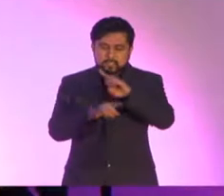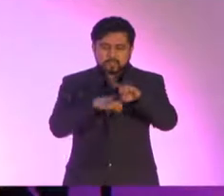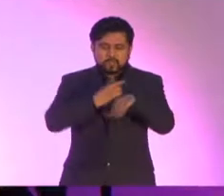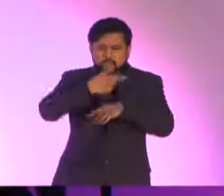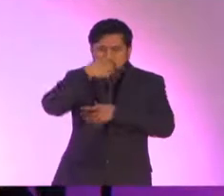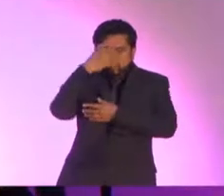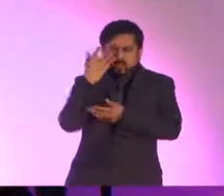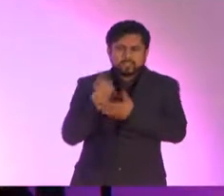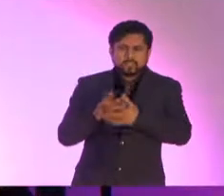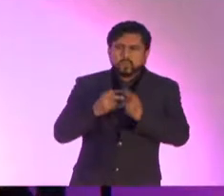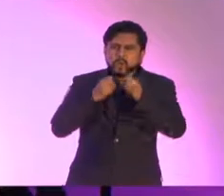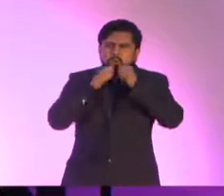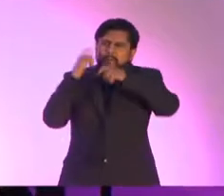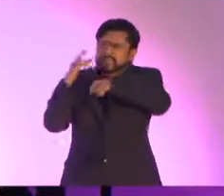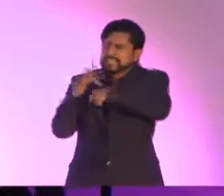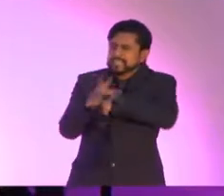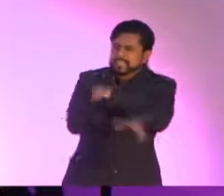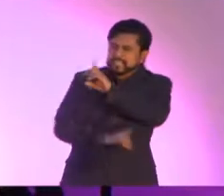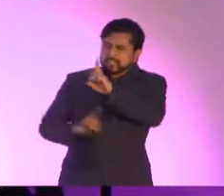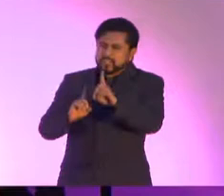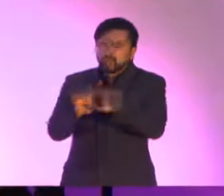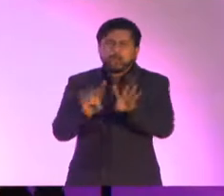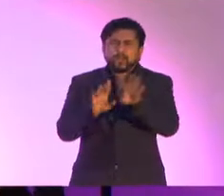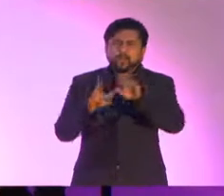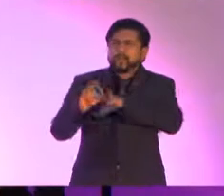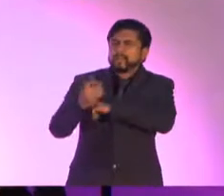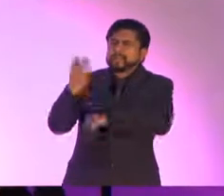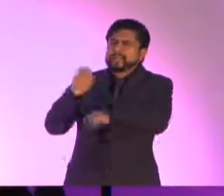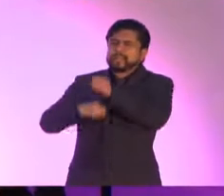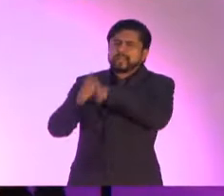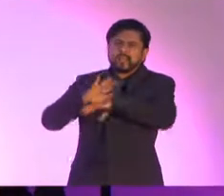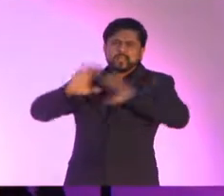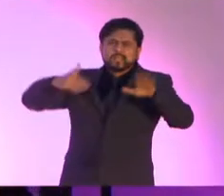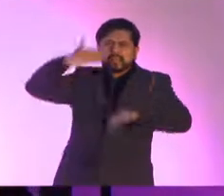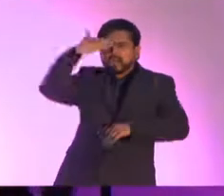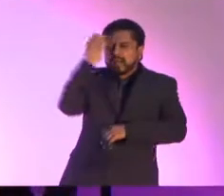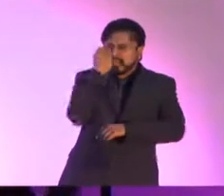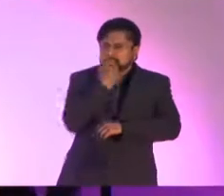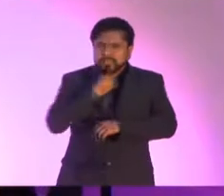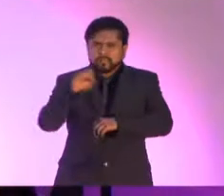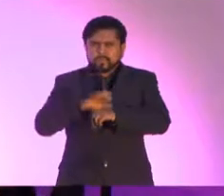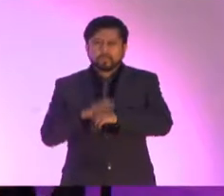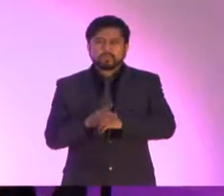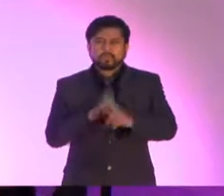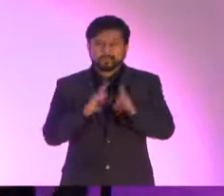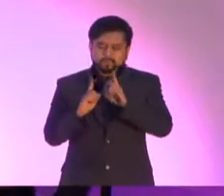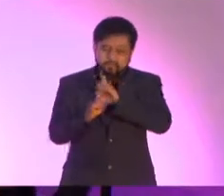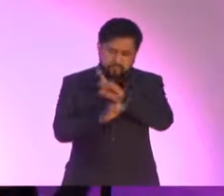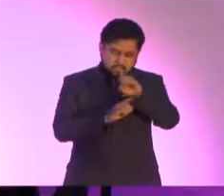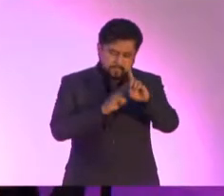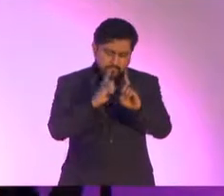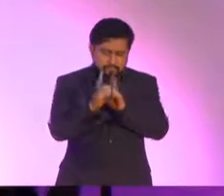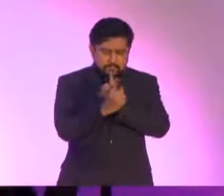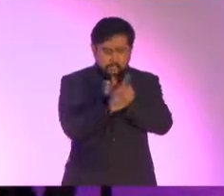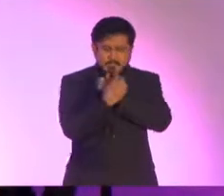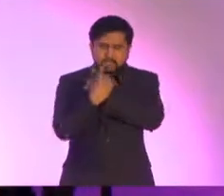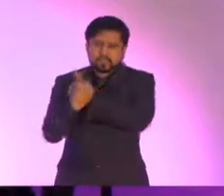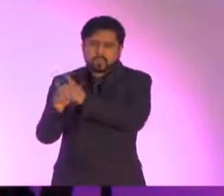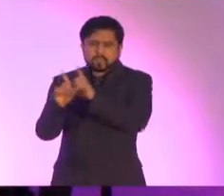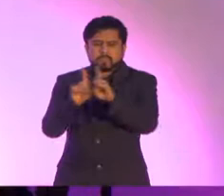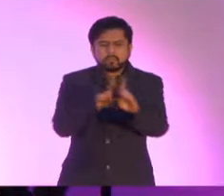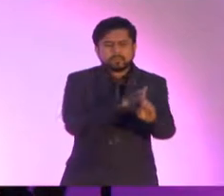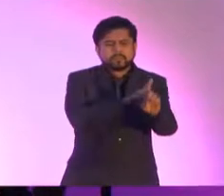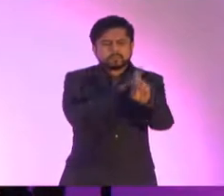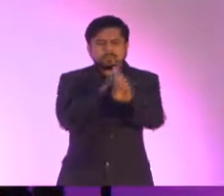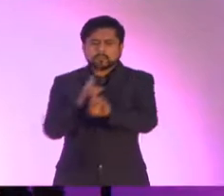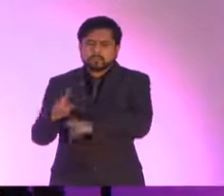Y andábamos desnudos como si desde hace 20 años supiéramos hacerlo. Y las rondas seguían sin